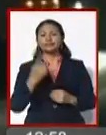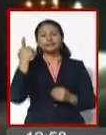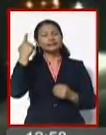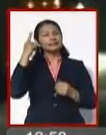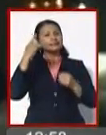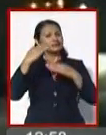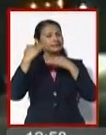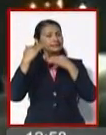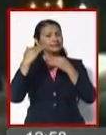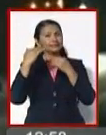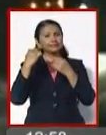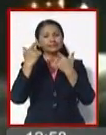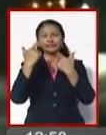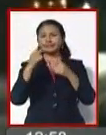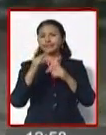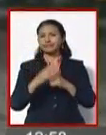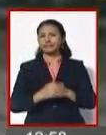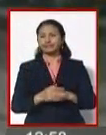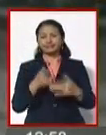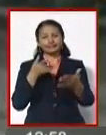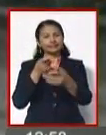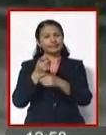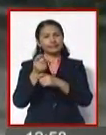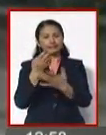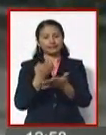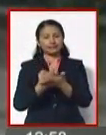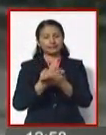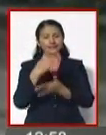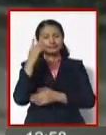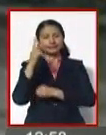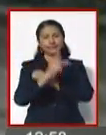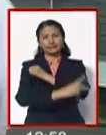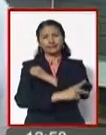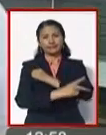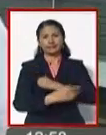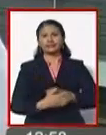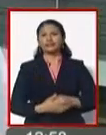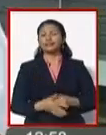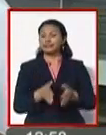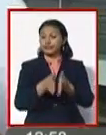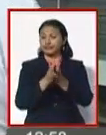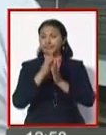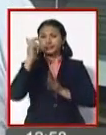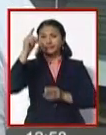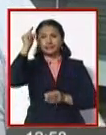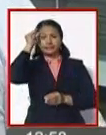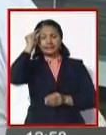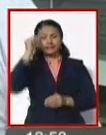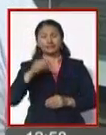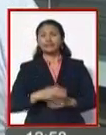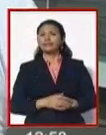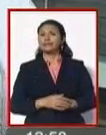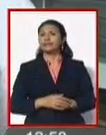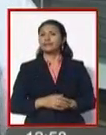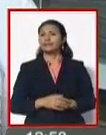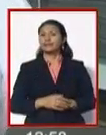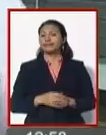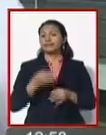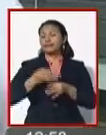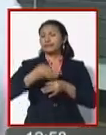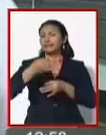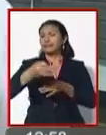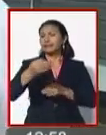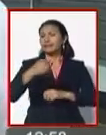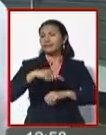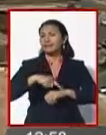para evitar que esta situación siga afectando a la economía del país. También queremos pedirle pues al gobierno, ya esto viene arrastrando de